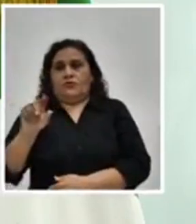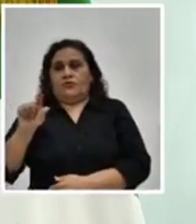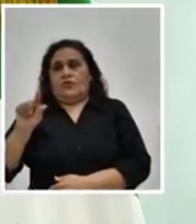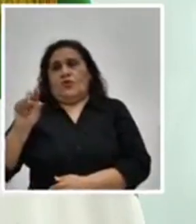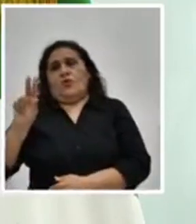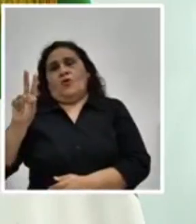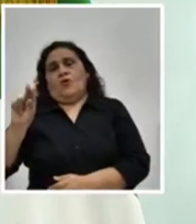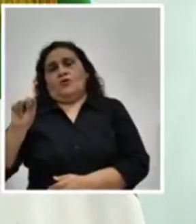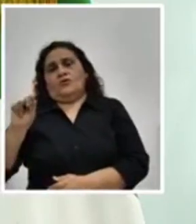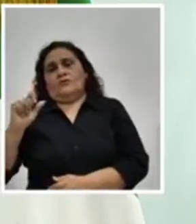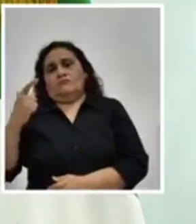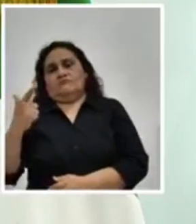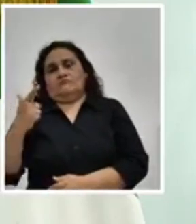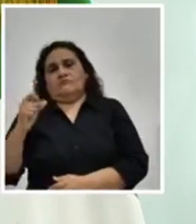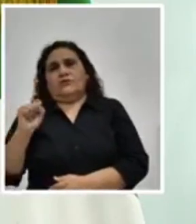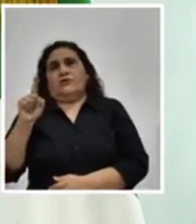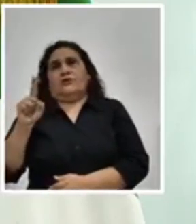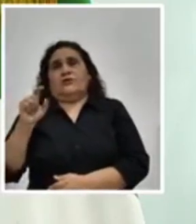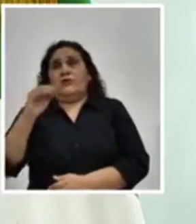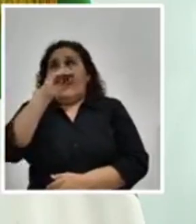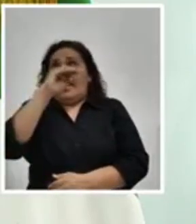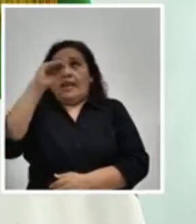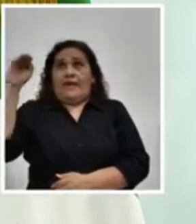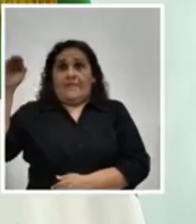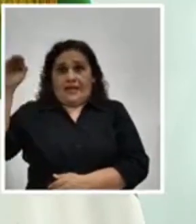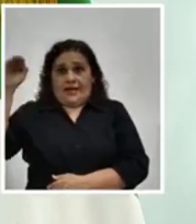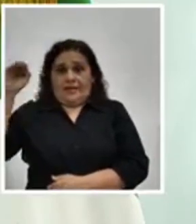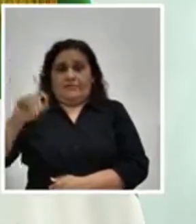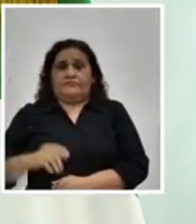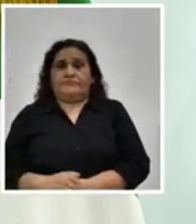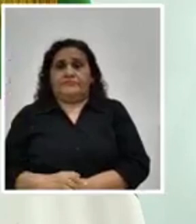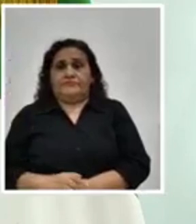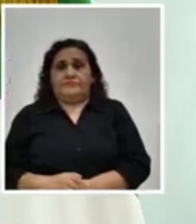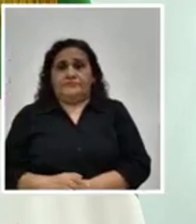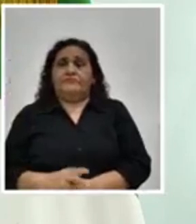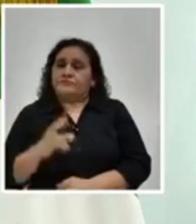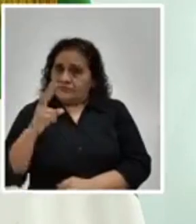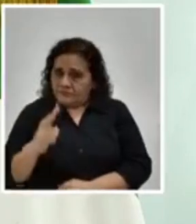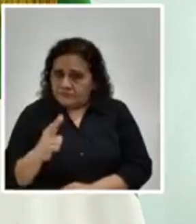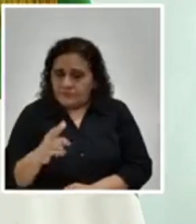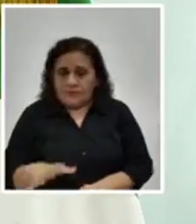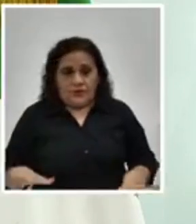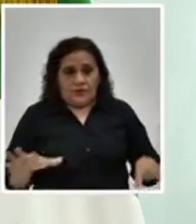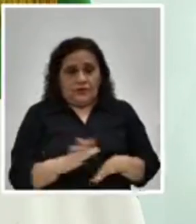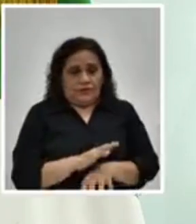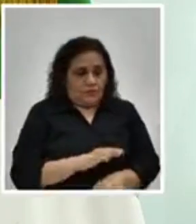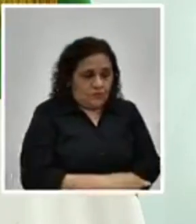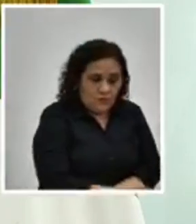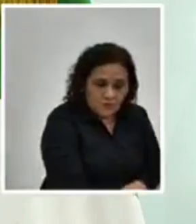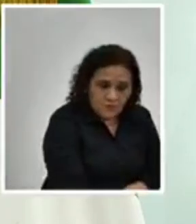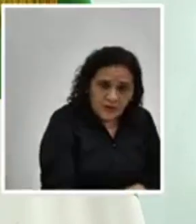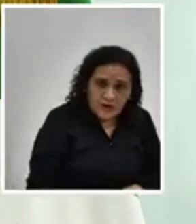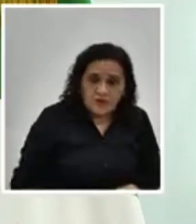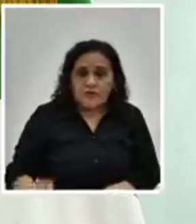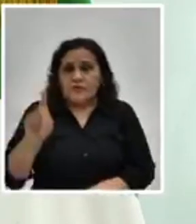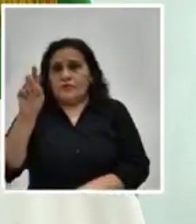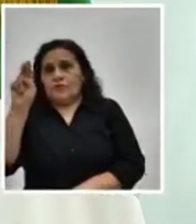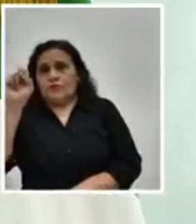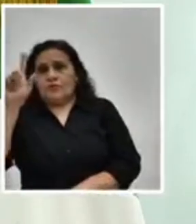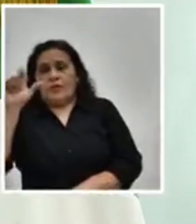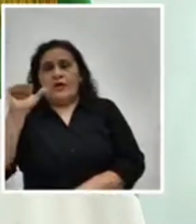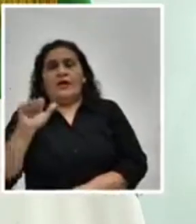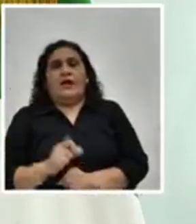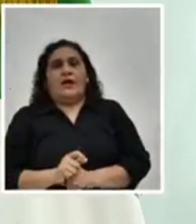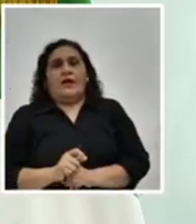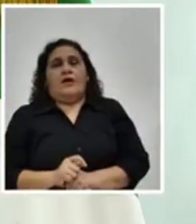1.287.56 metros cuadrados de lámina Sintro. De igual modo, se cambió el piso de duela, los tableros de las